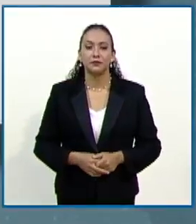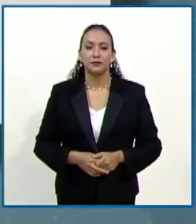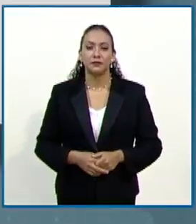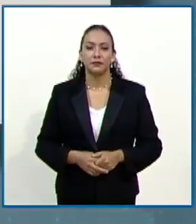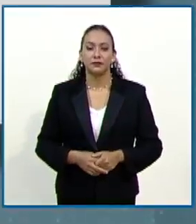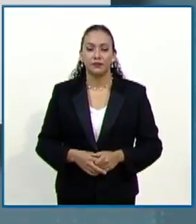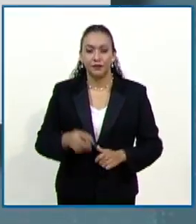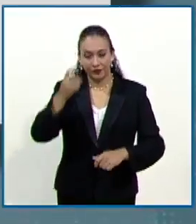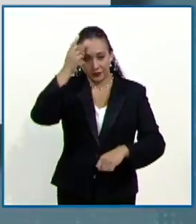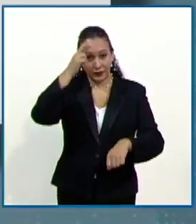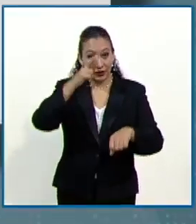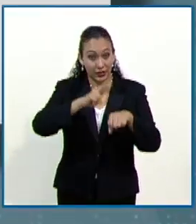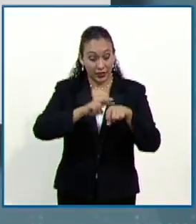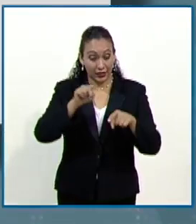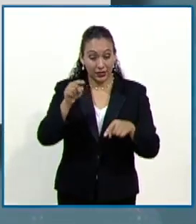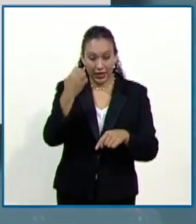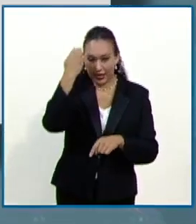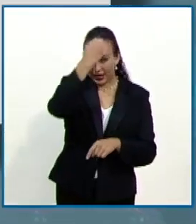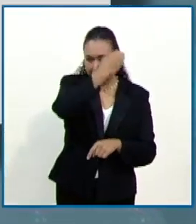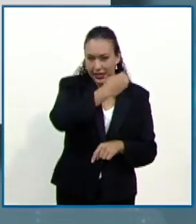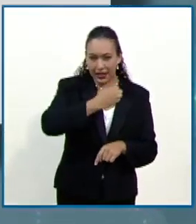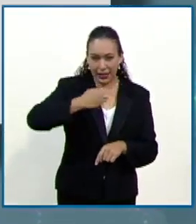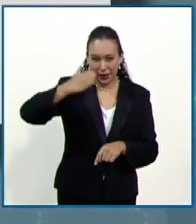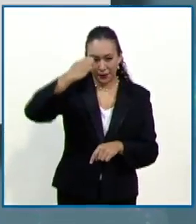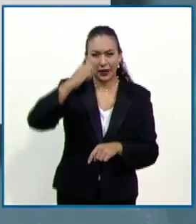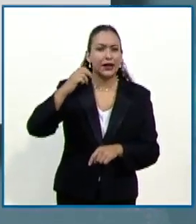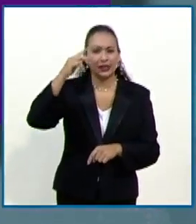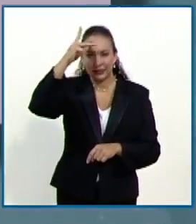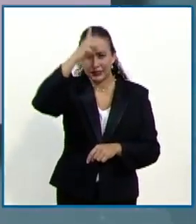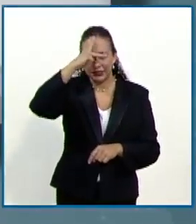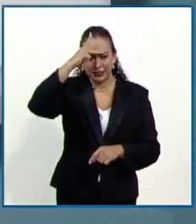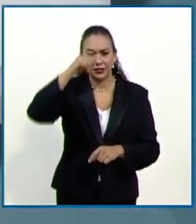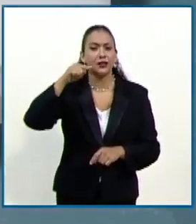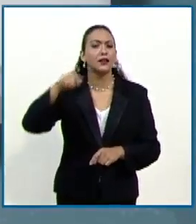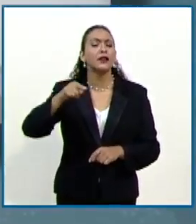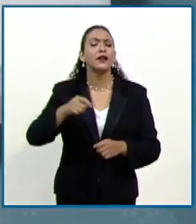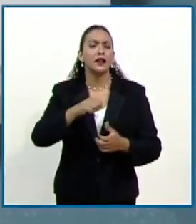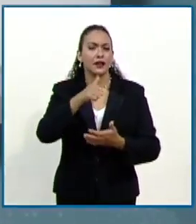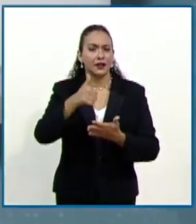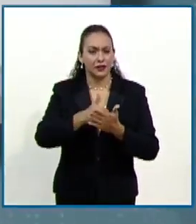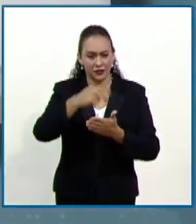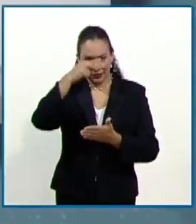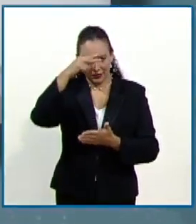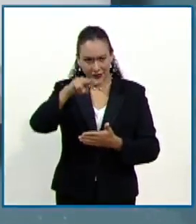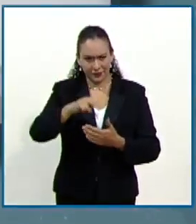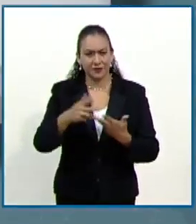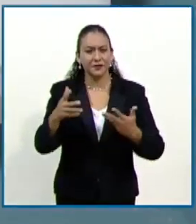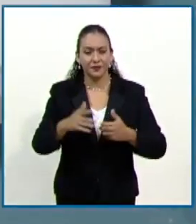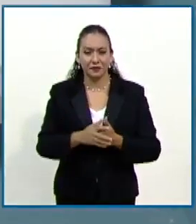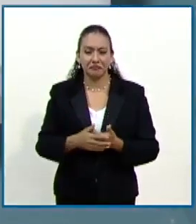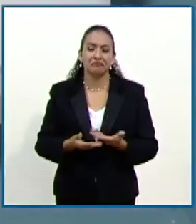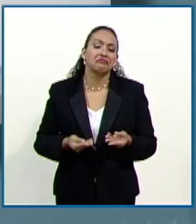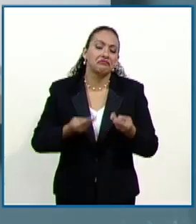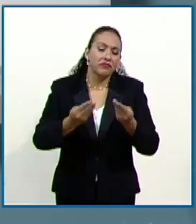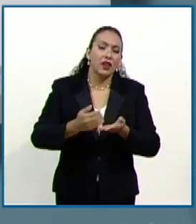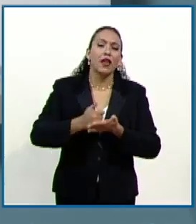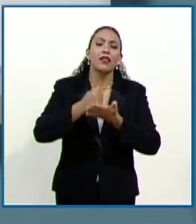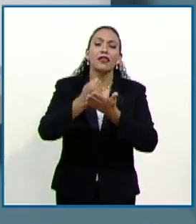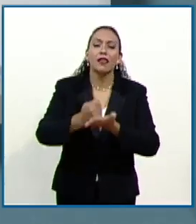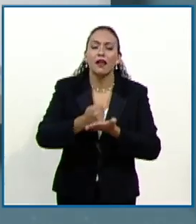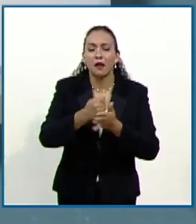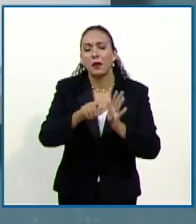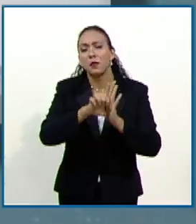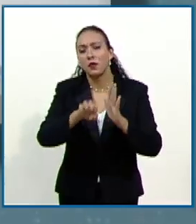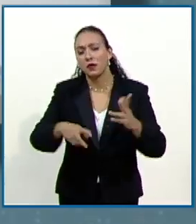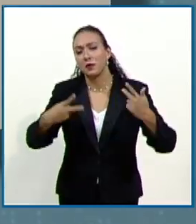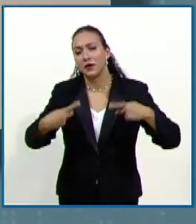La Dirección de Evaluación e Intervención Psicológica del Poder Judicial de la Ciudad de México ofrece terapia a personas en controversias